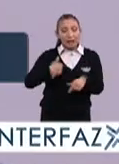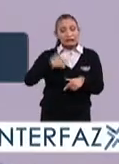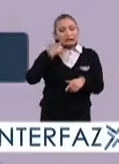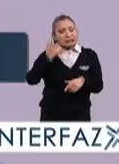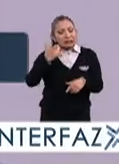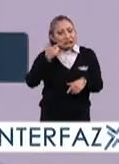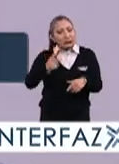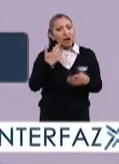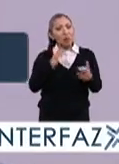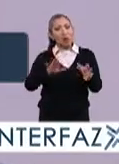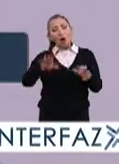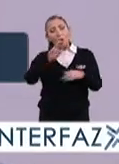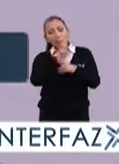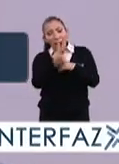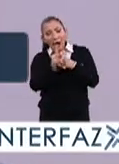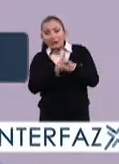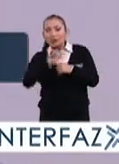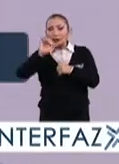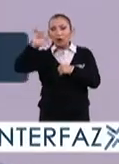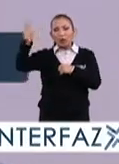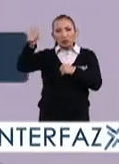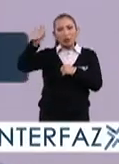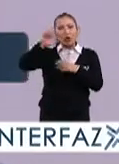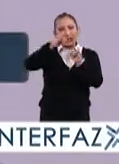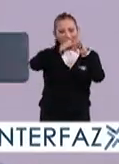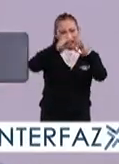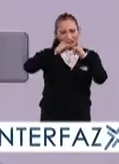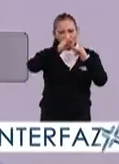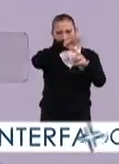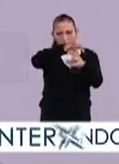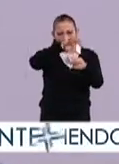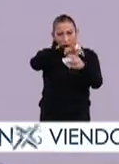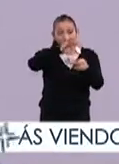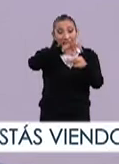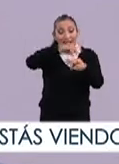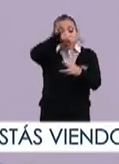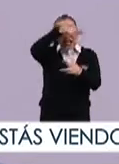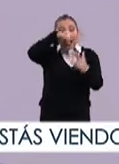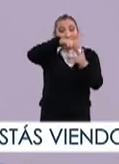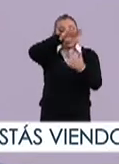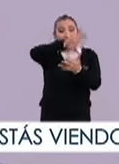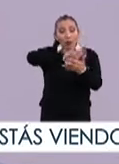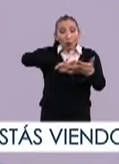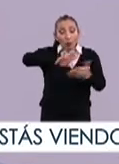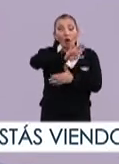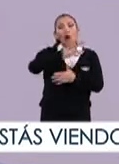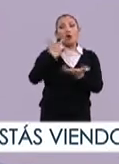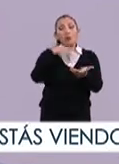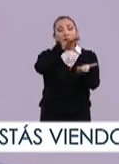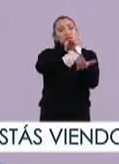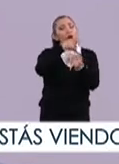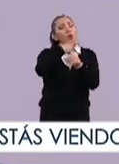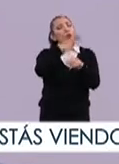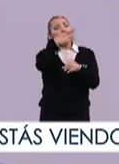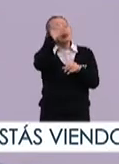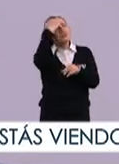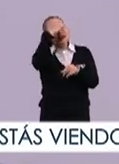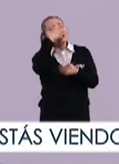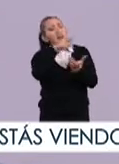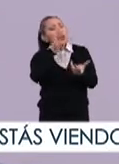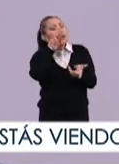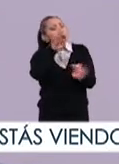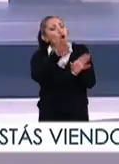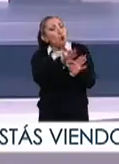esfuerzo subnacional, y por subnacional me refiero a todos los institutos electorales de la región, justamente recabar cuáles son las experiencias para